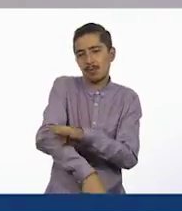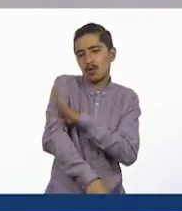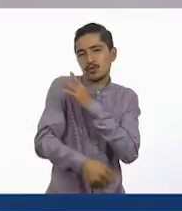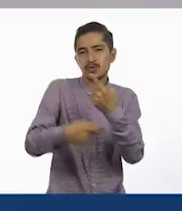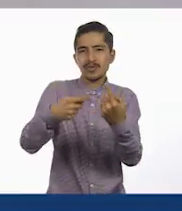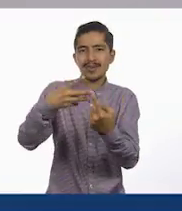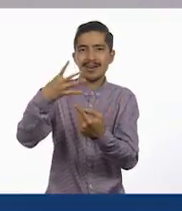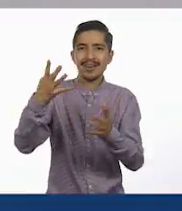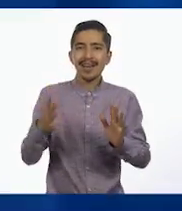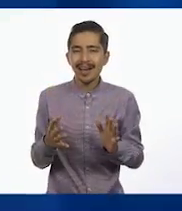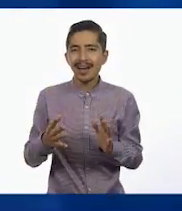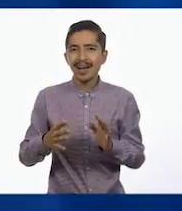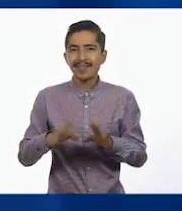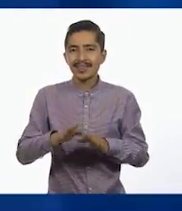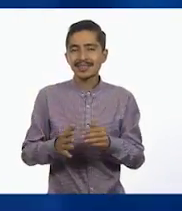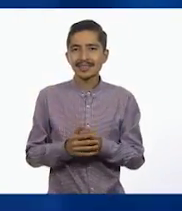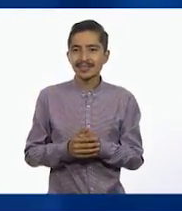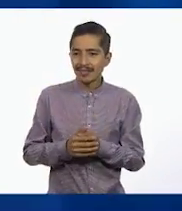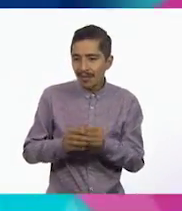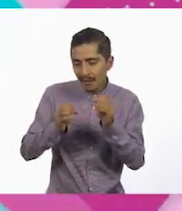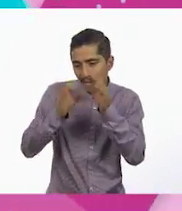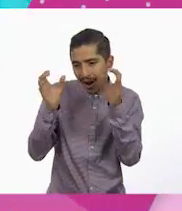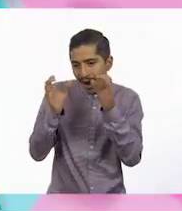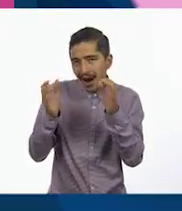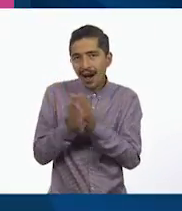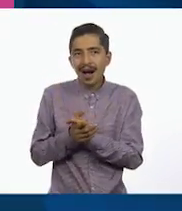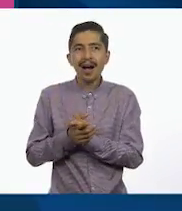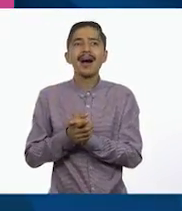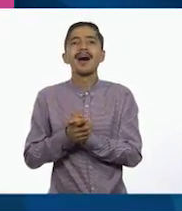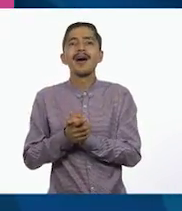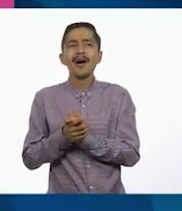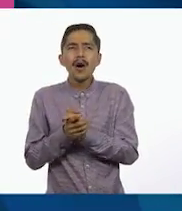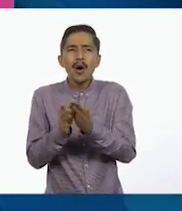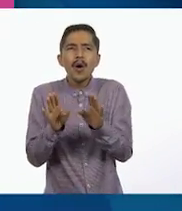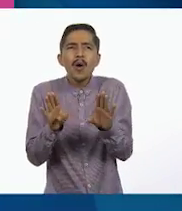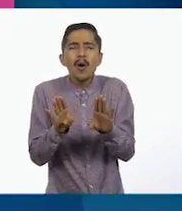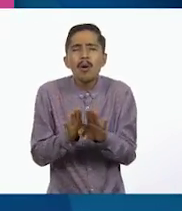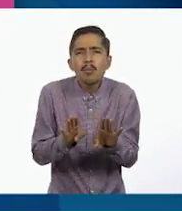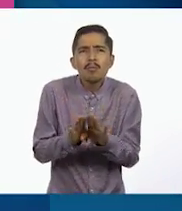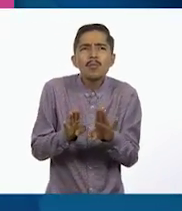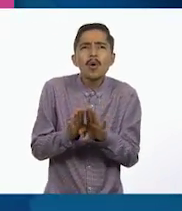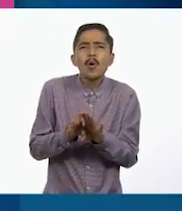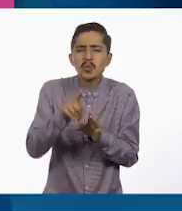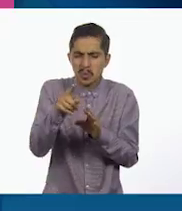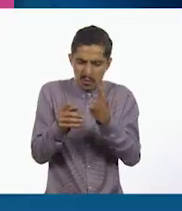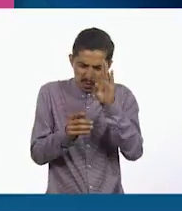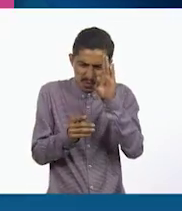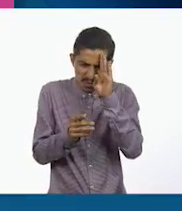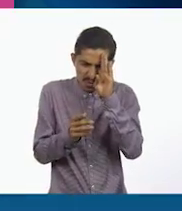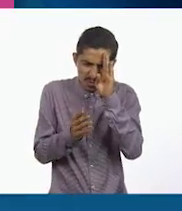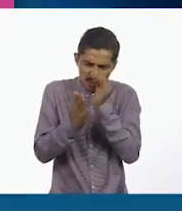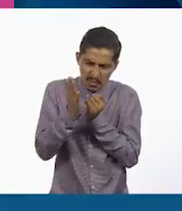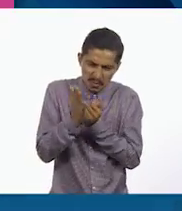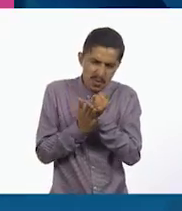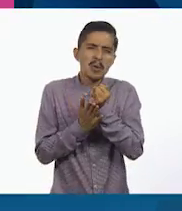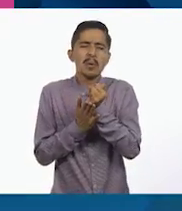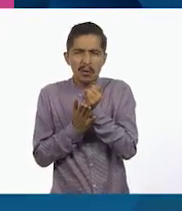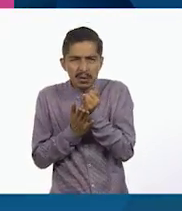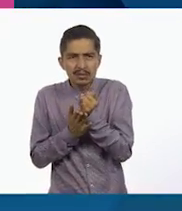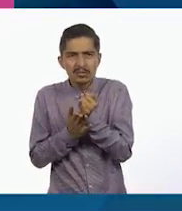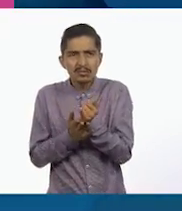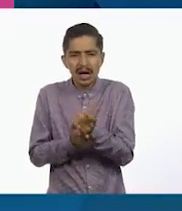Wow. ¡Wow, Wow. Astrid! ¿Y cómo fue que te decidiste dedicar a